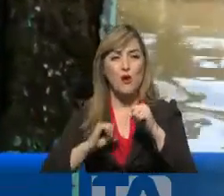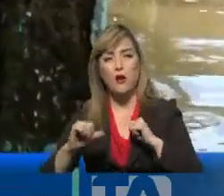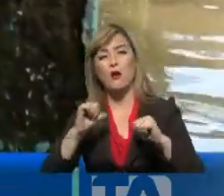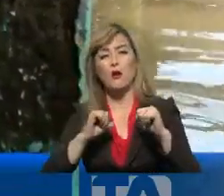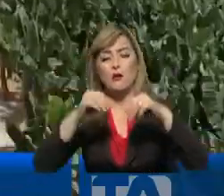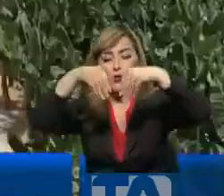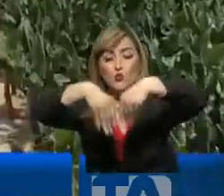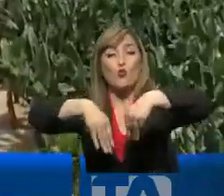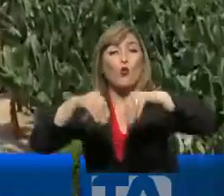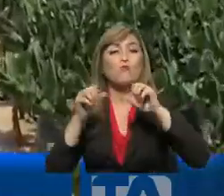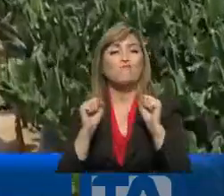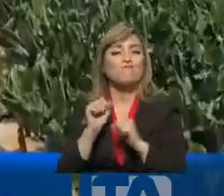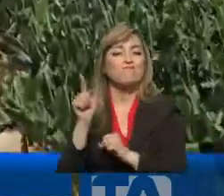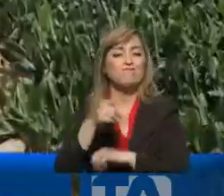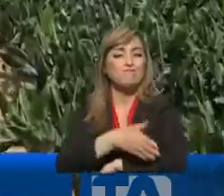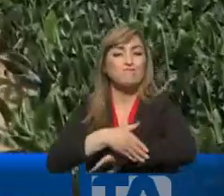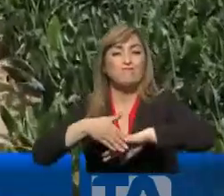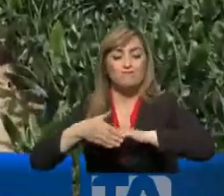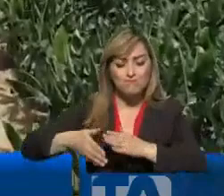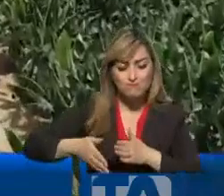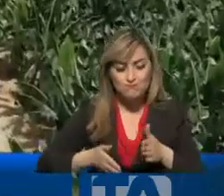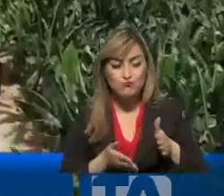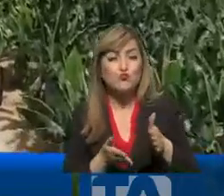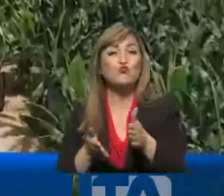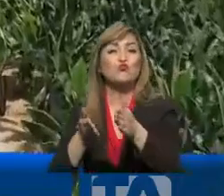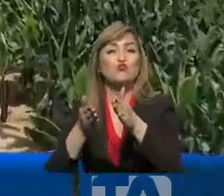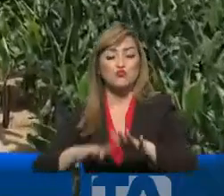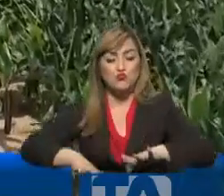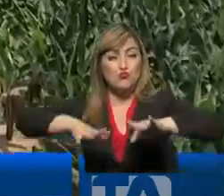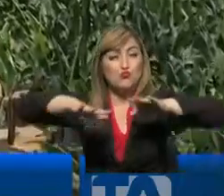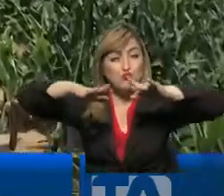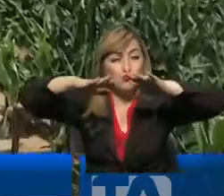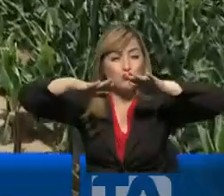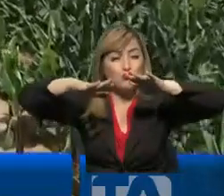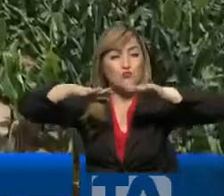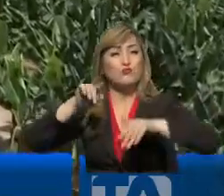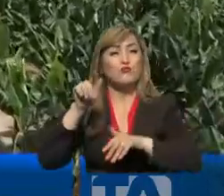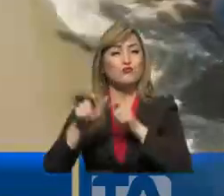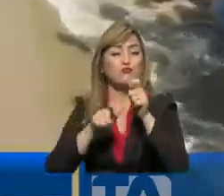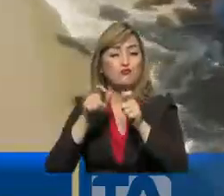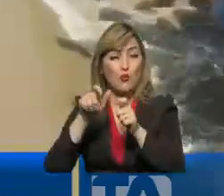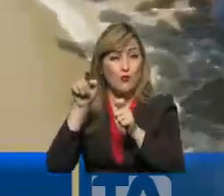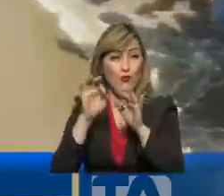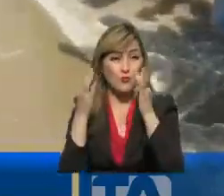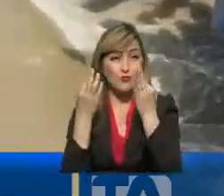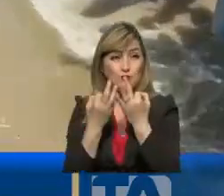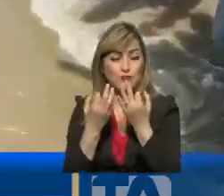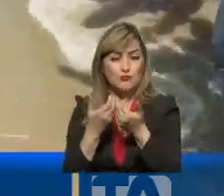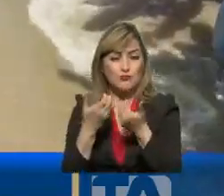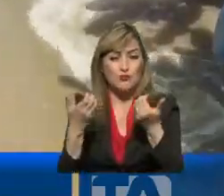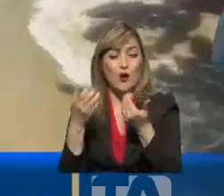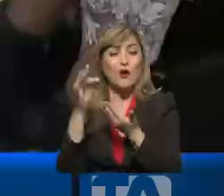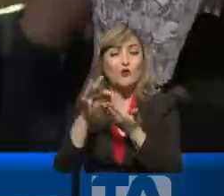estragos del invierno, donde carreteras y caminos vecinales, anegados, dejaron aisladas a decenas de familias de